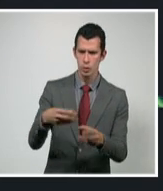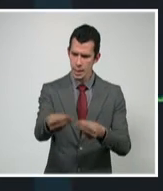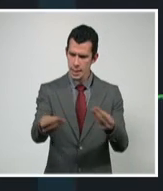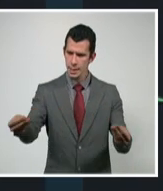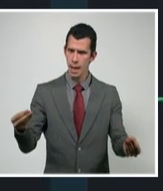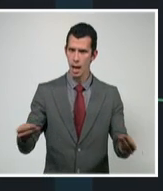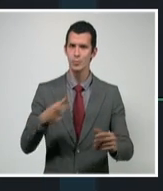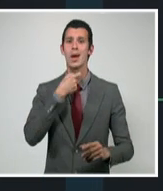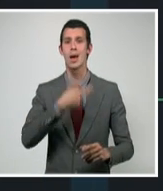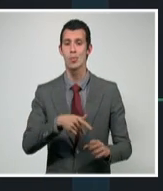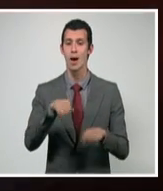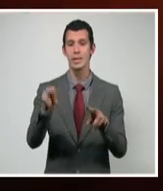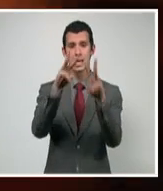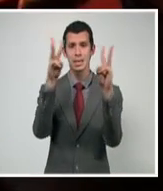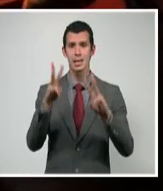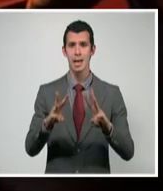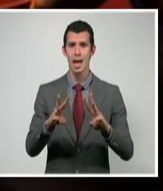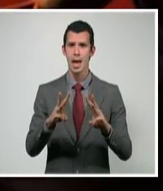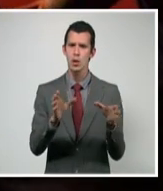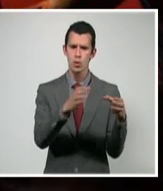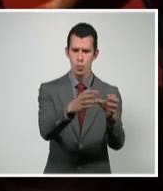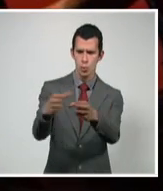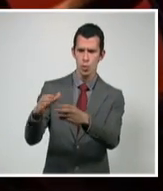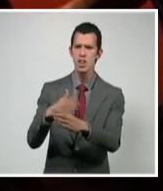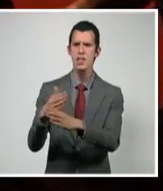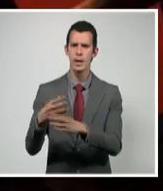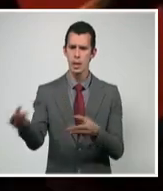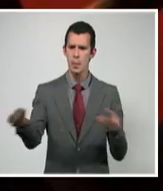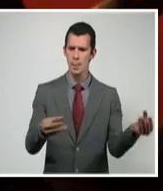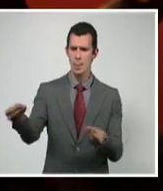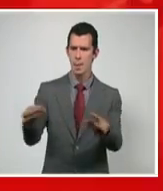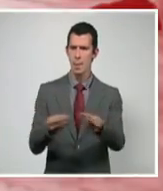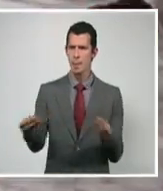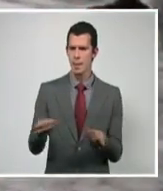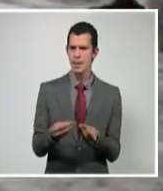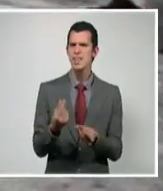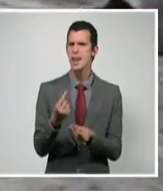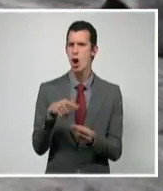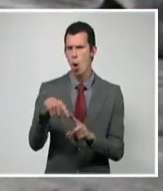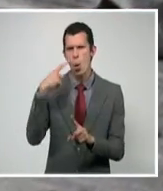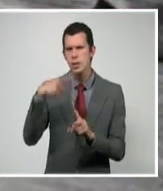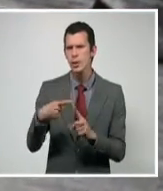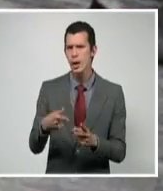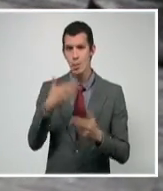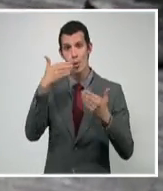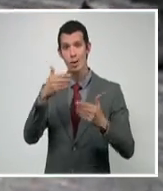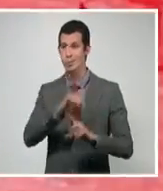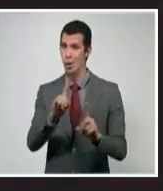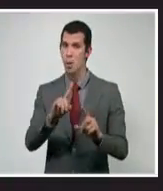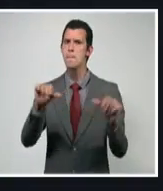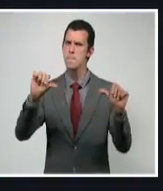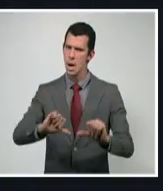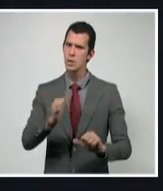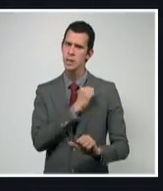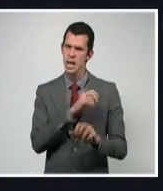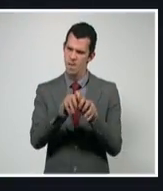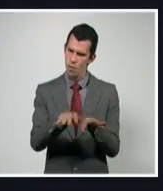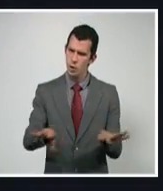determinada cantidad de montos. El arte político parece ser un producto de laboratorio que busca generar